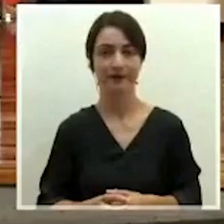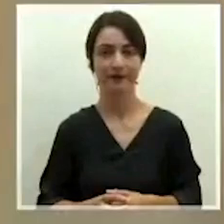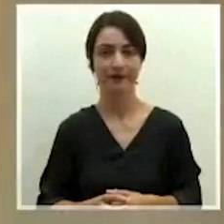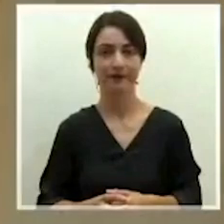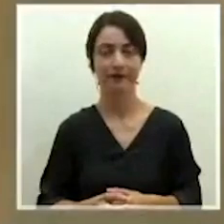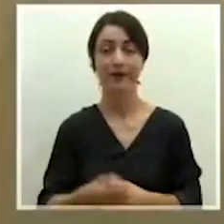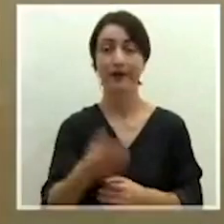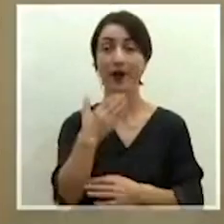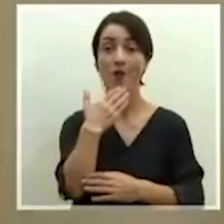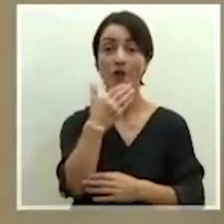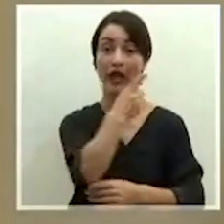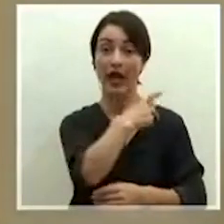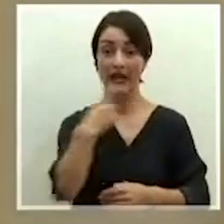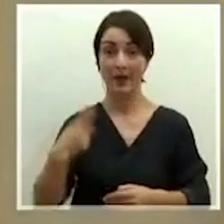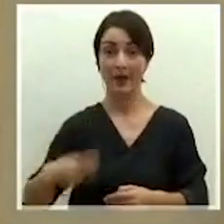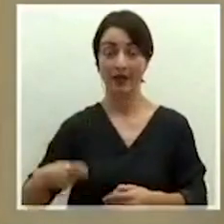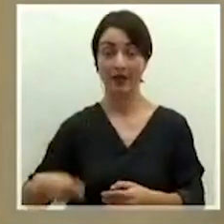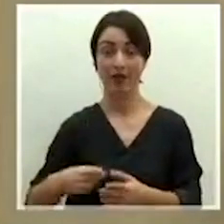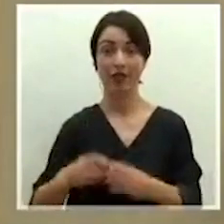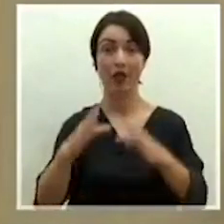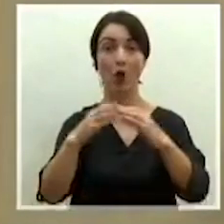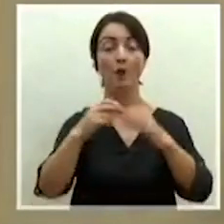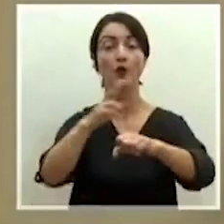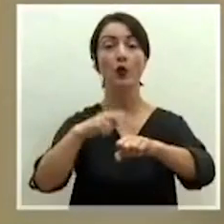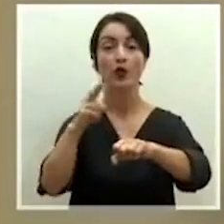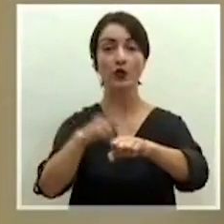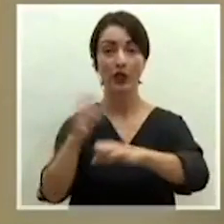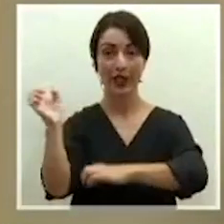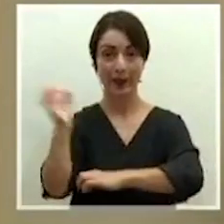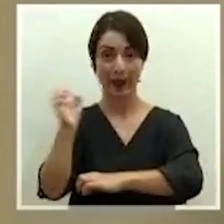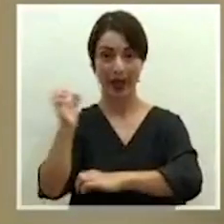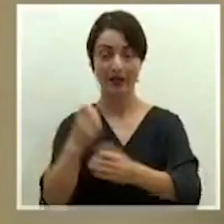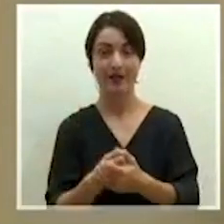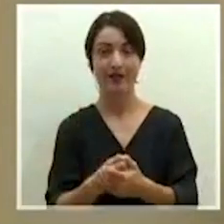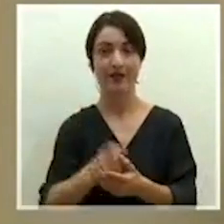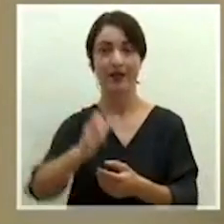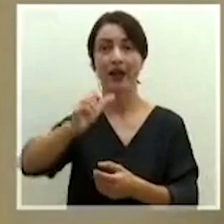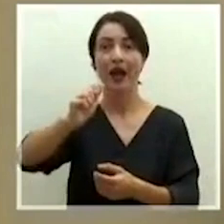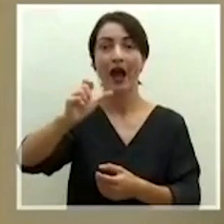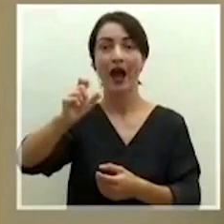Muchas gracias al presidente ejecutivo de la Comisión Nacional de Emergencias,